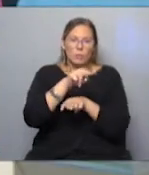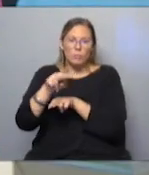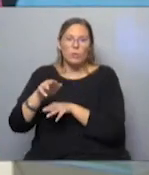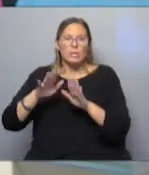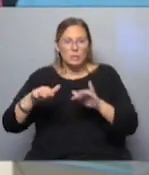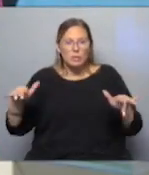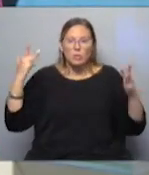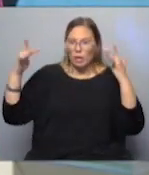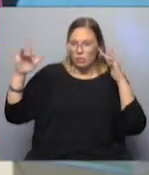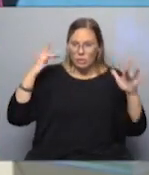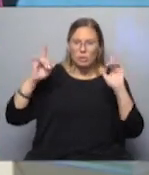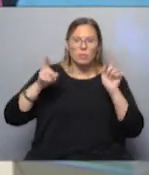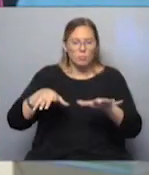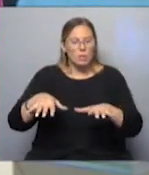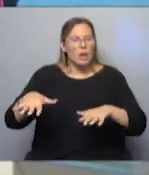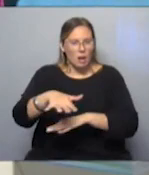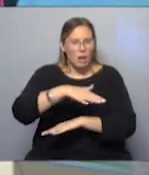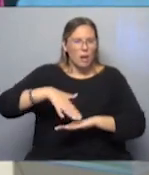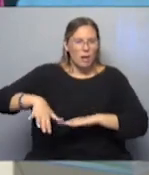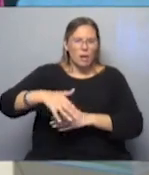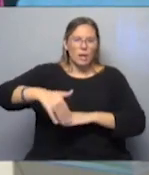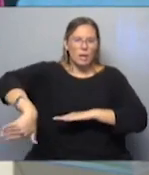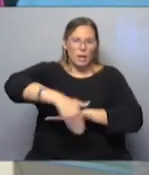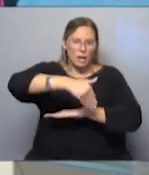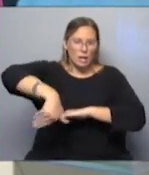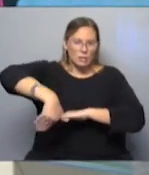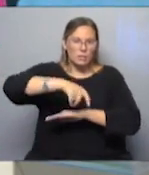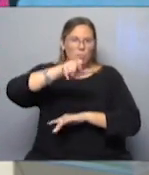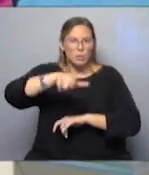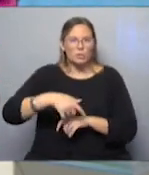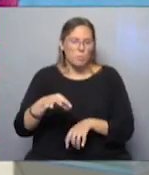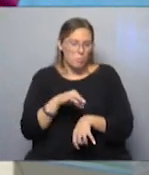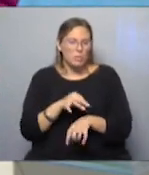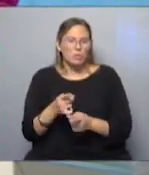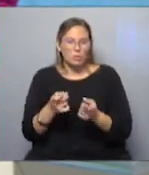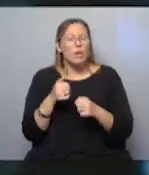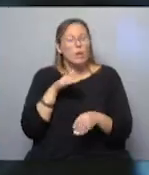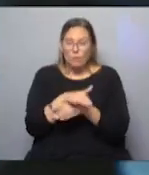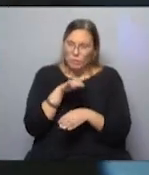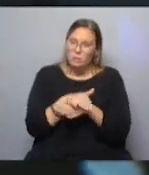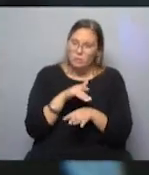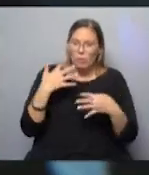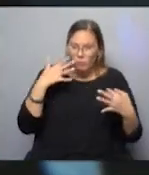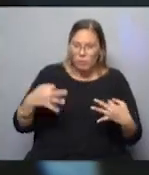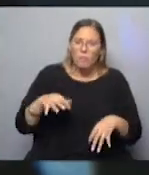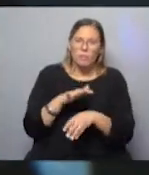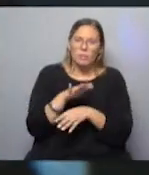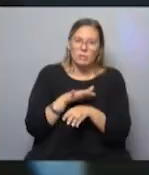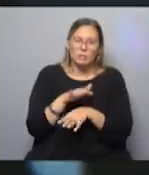niños adolescentes también en situación de calle y los que necesitan atención médica y felicitación bien